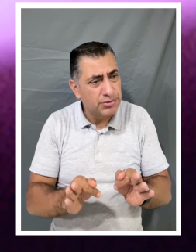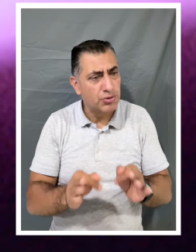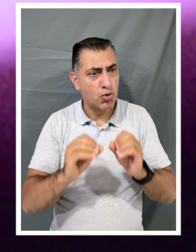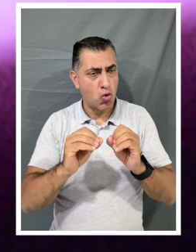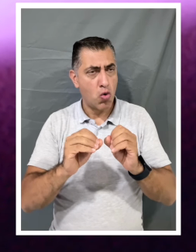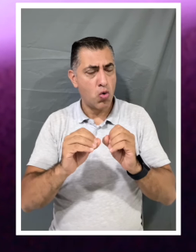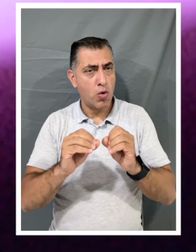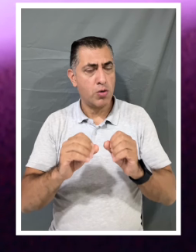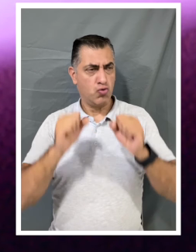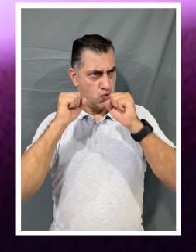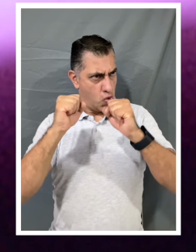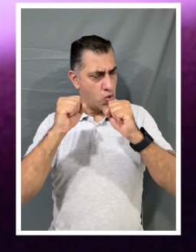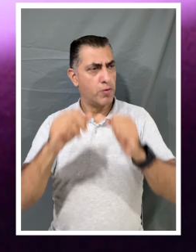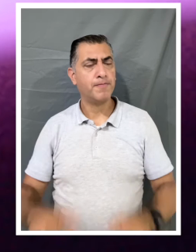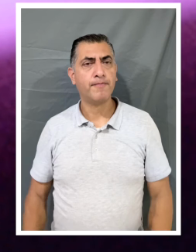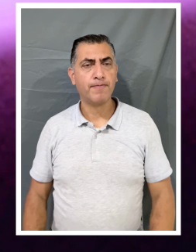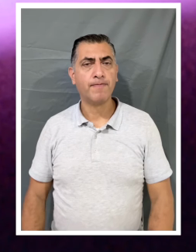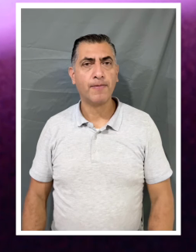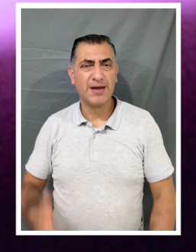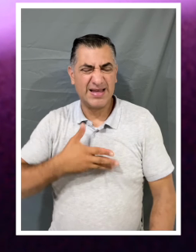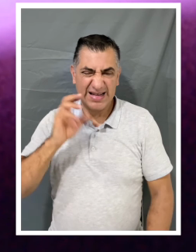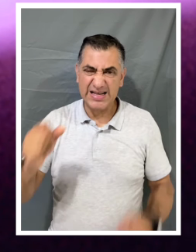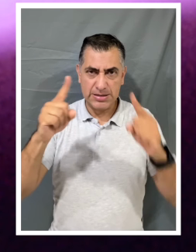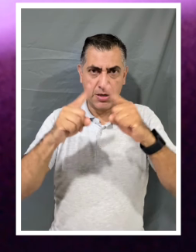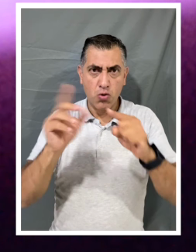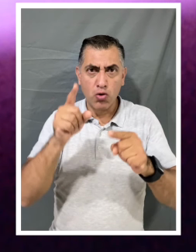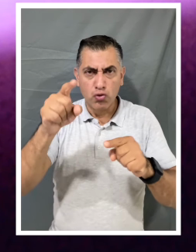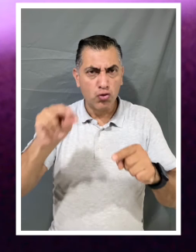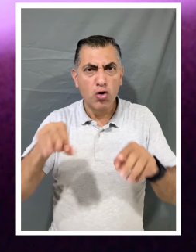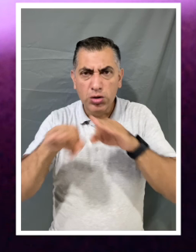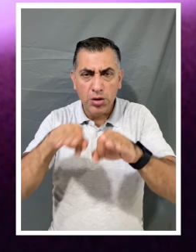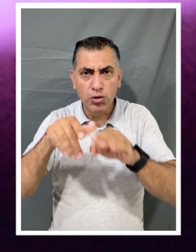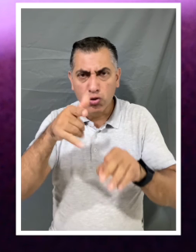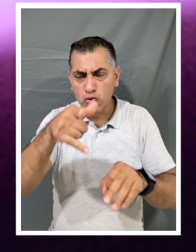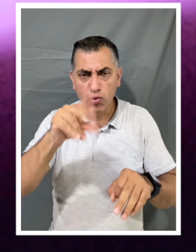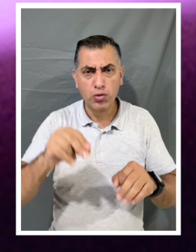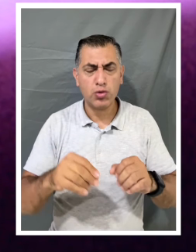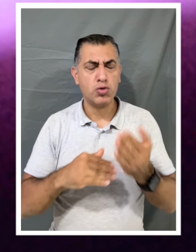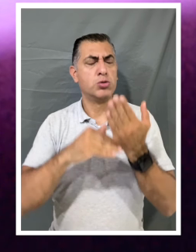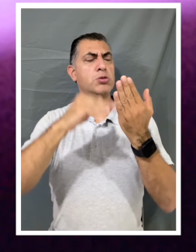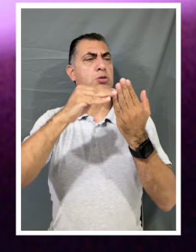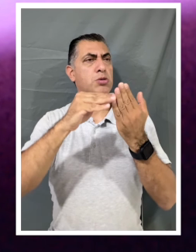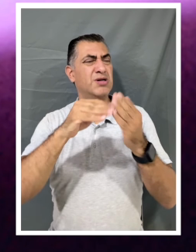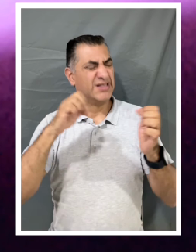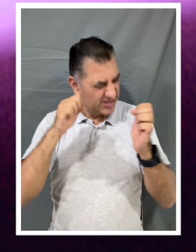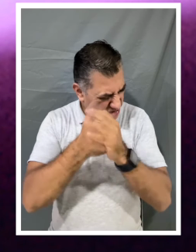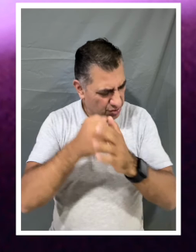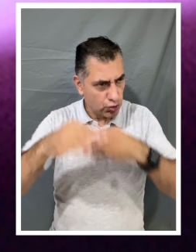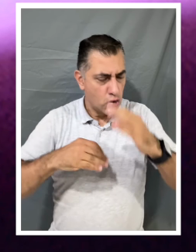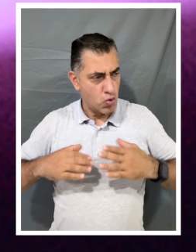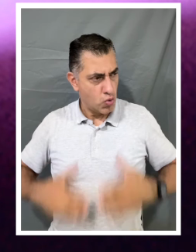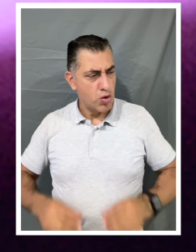ser de la parte trabajada yo quiero que entendamos esto iglesia Cuando tú no trabajas y tú no maduras estás afectando a todo el cuerpo es